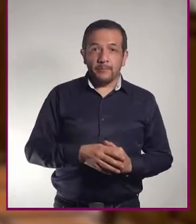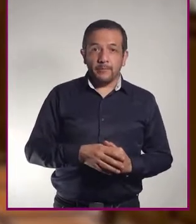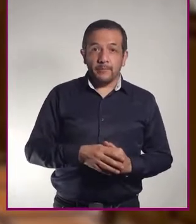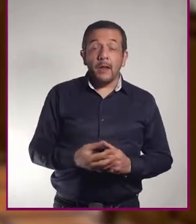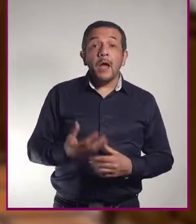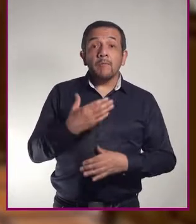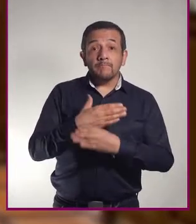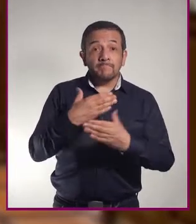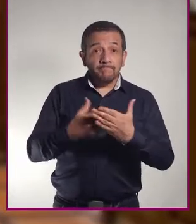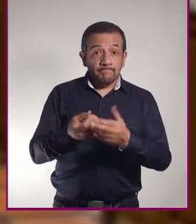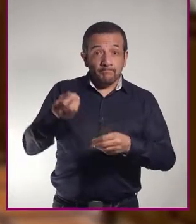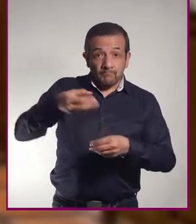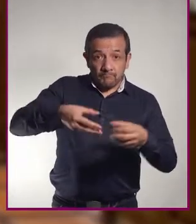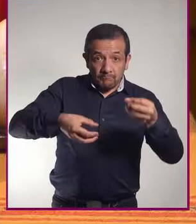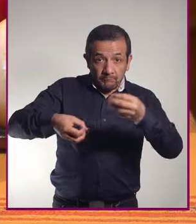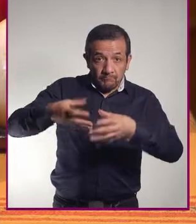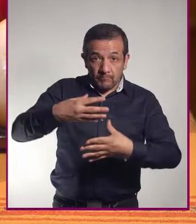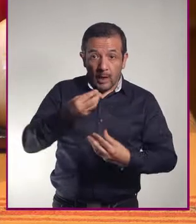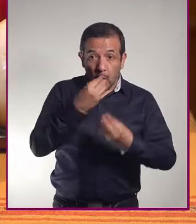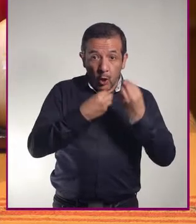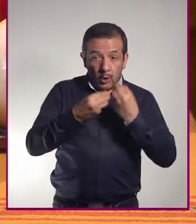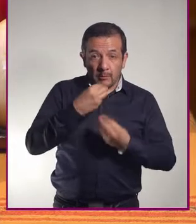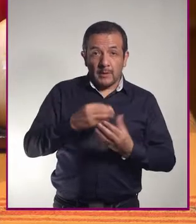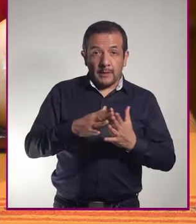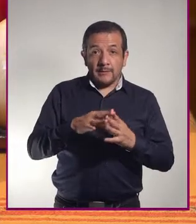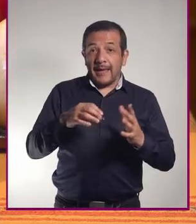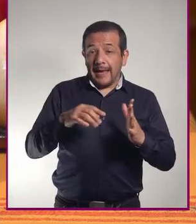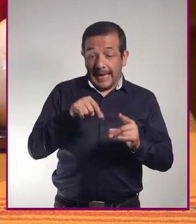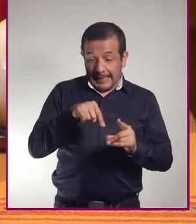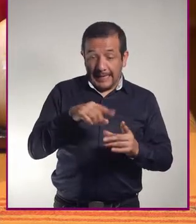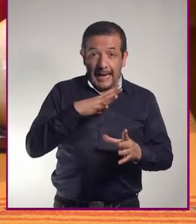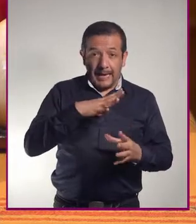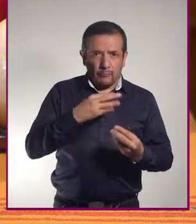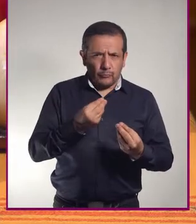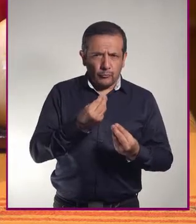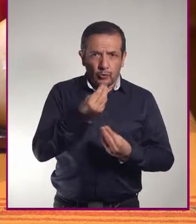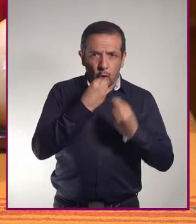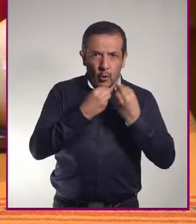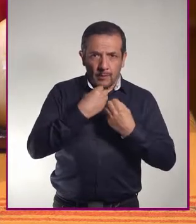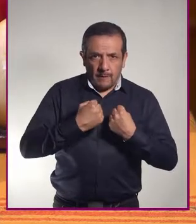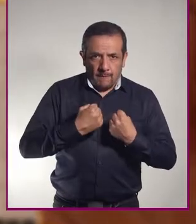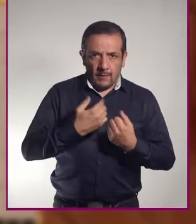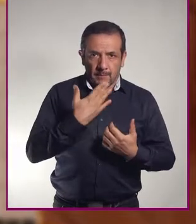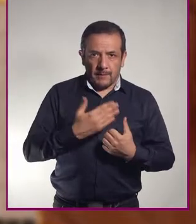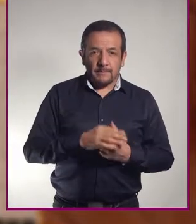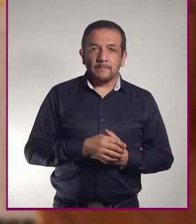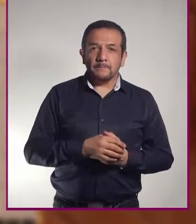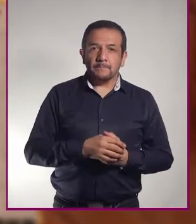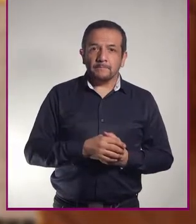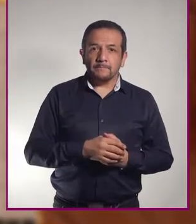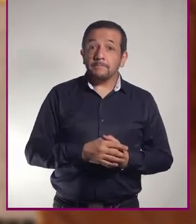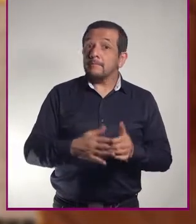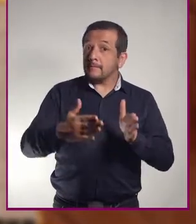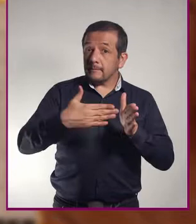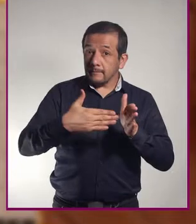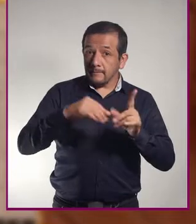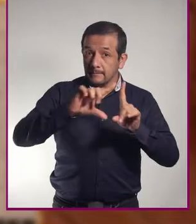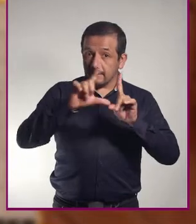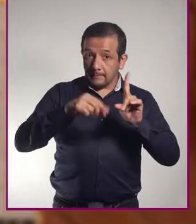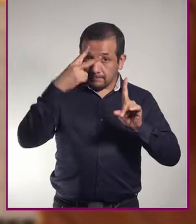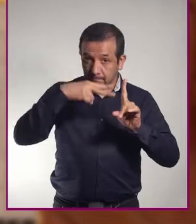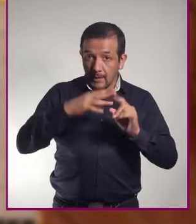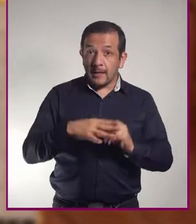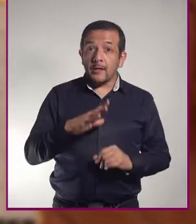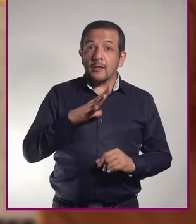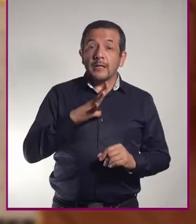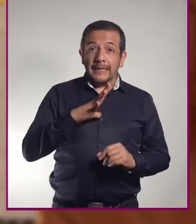más comunes y accesibles de nuestra comida se encuentran alimentos con un alto valor nutricional. La cocina mexicana